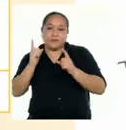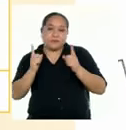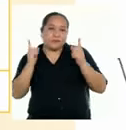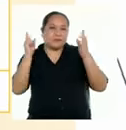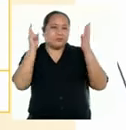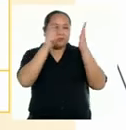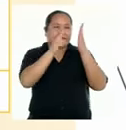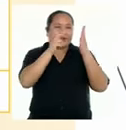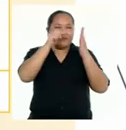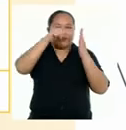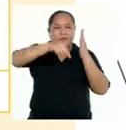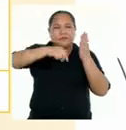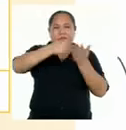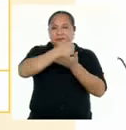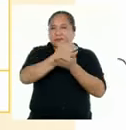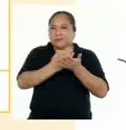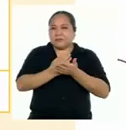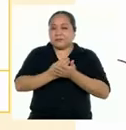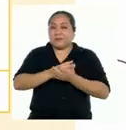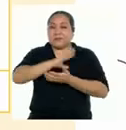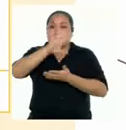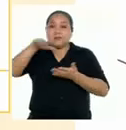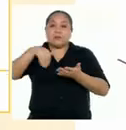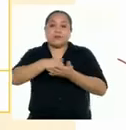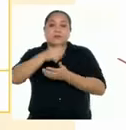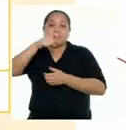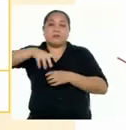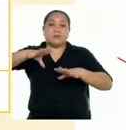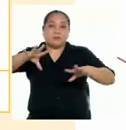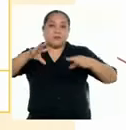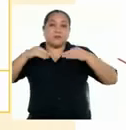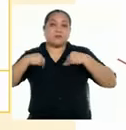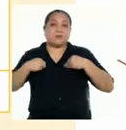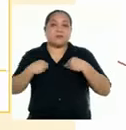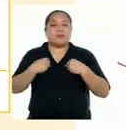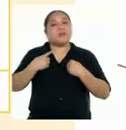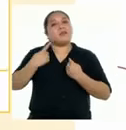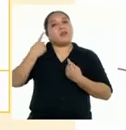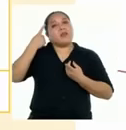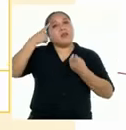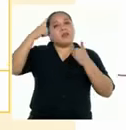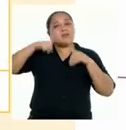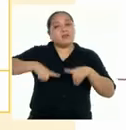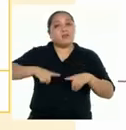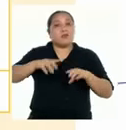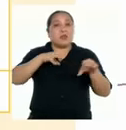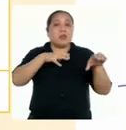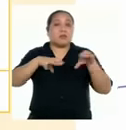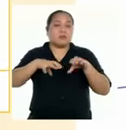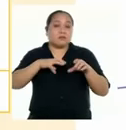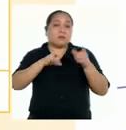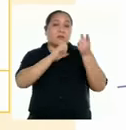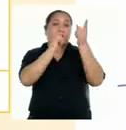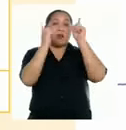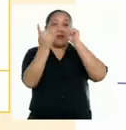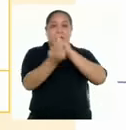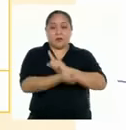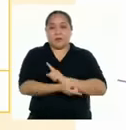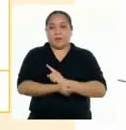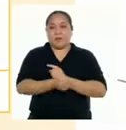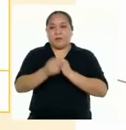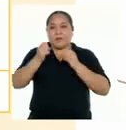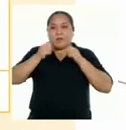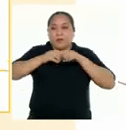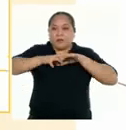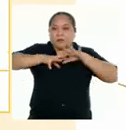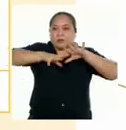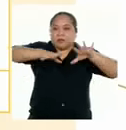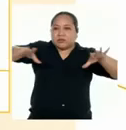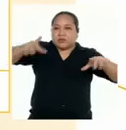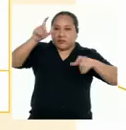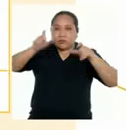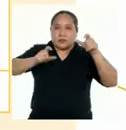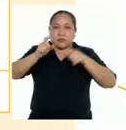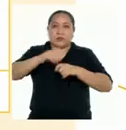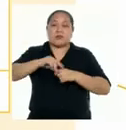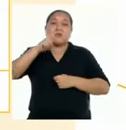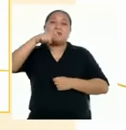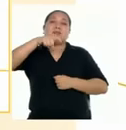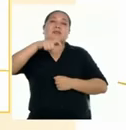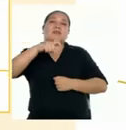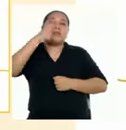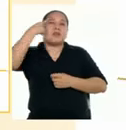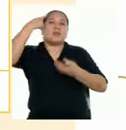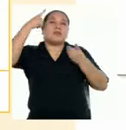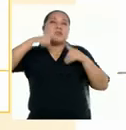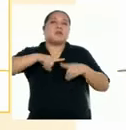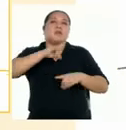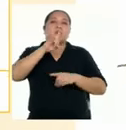esta situación, y todos debemos asumir acciones de cambio. Por eso, para poder llegar a un público más amplio, decidí usar un lenguaje